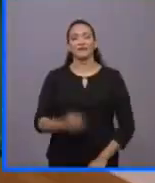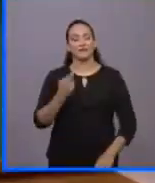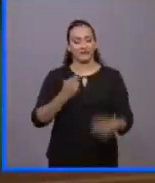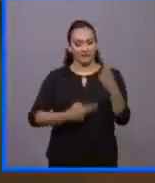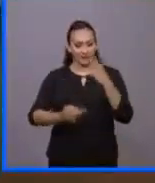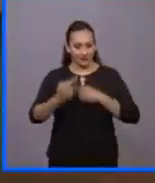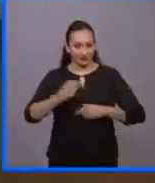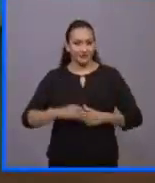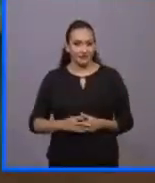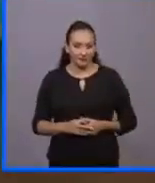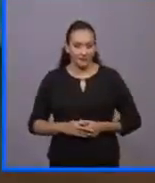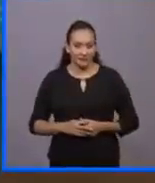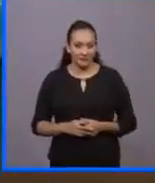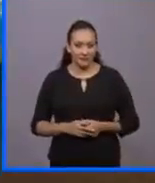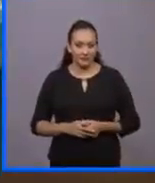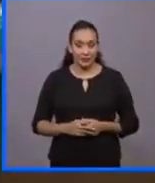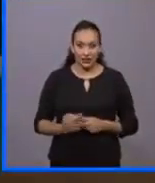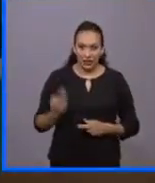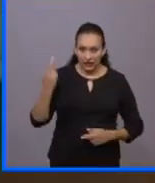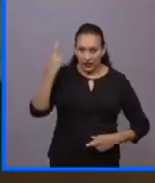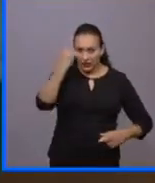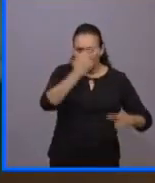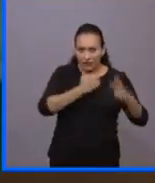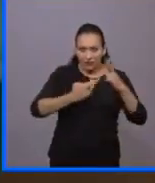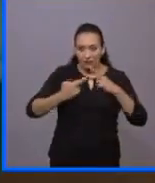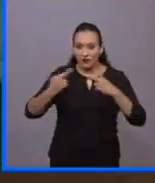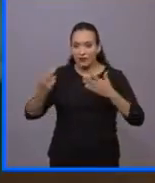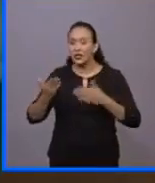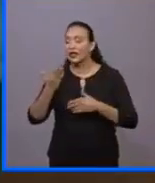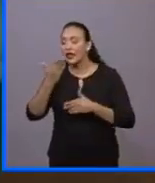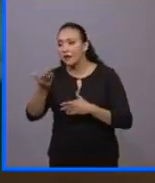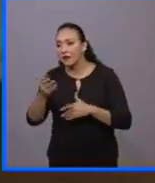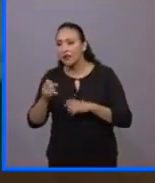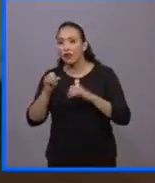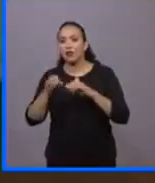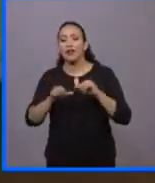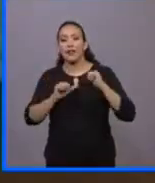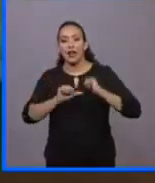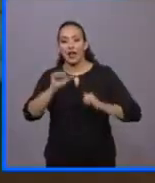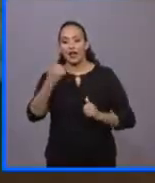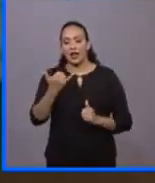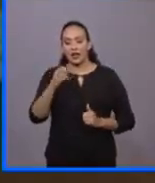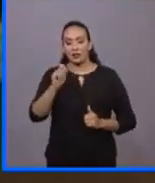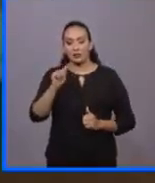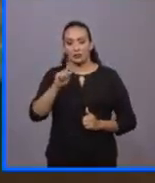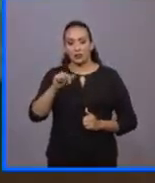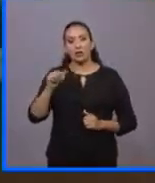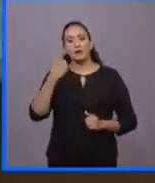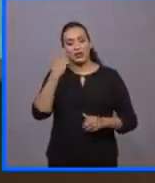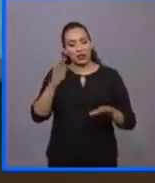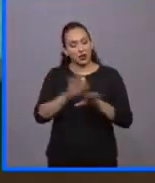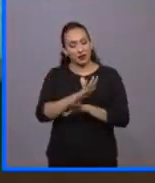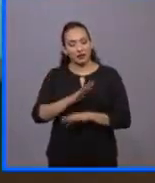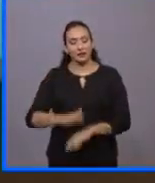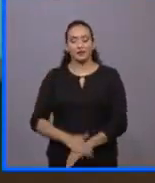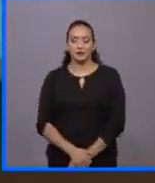Más adelante, analizan petición de cambiar al fiscal del caso Ayotzinapa.